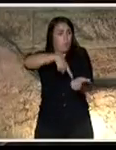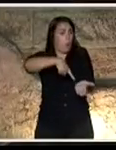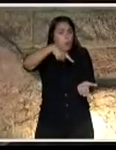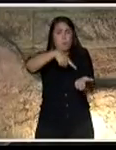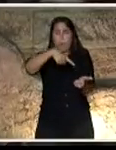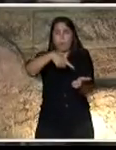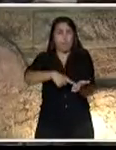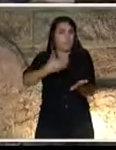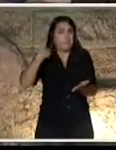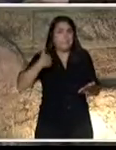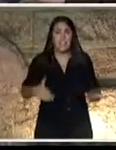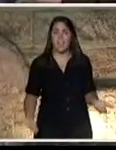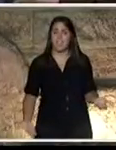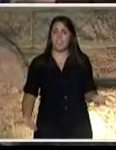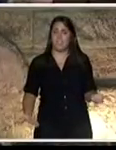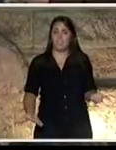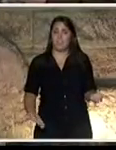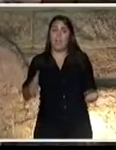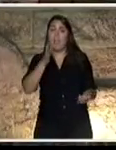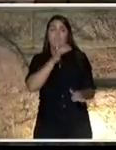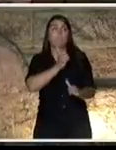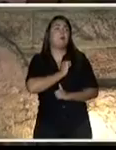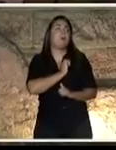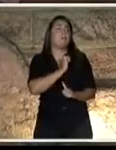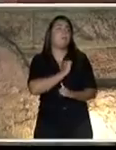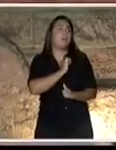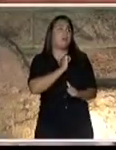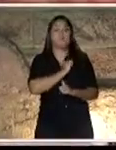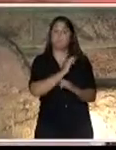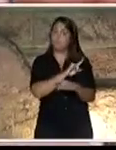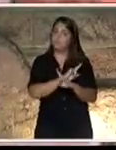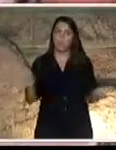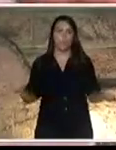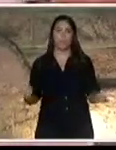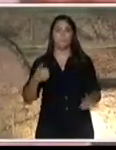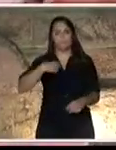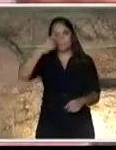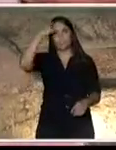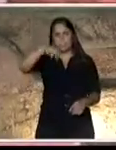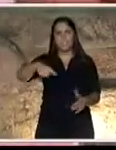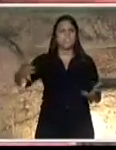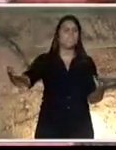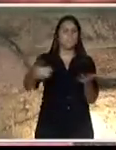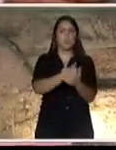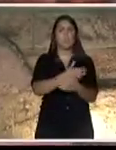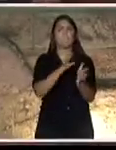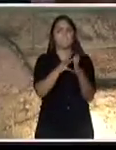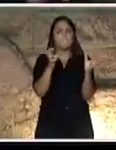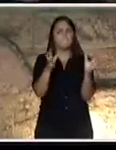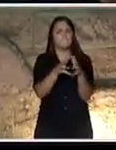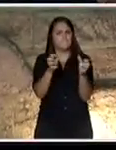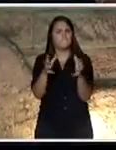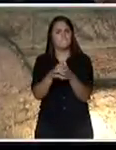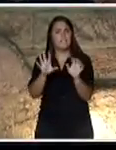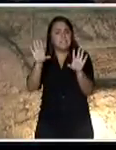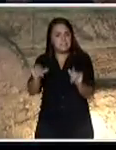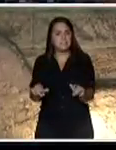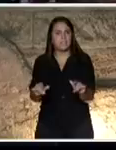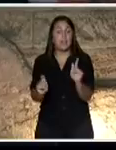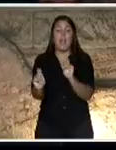ya. No tenemos que quedarnos quietos. Sé que está en la voluntad de todos.